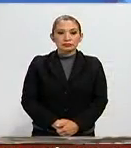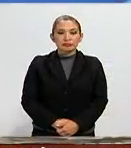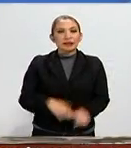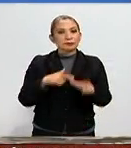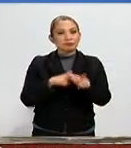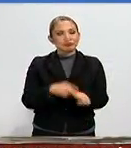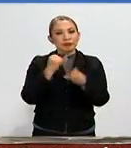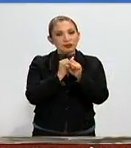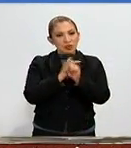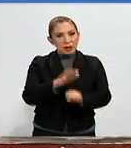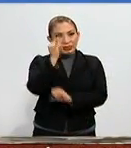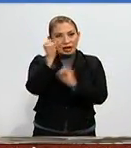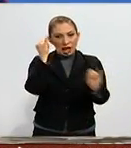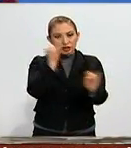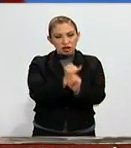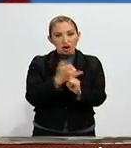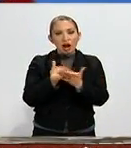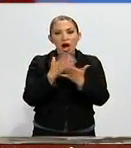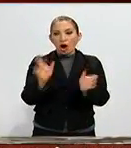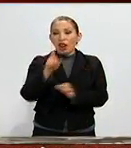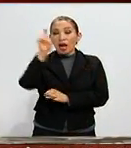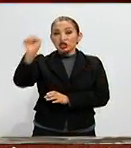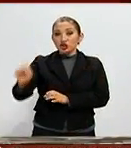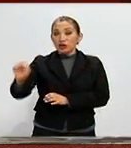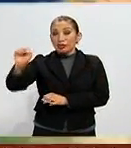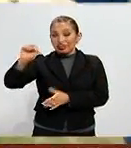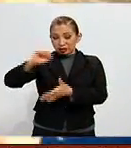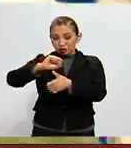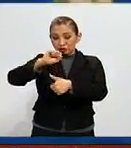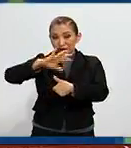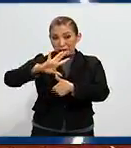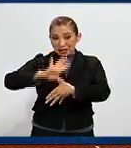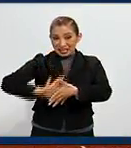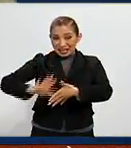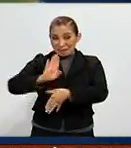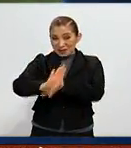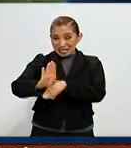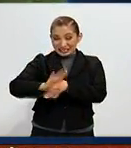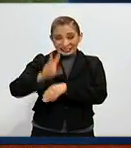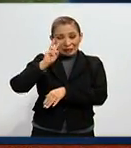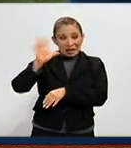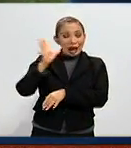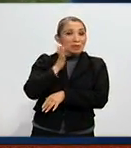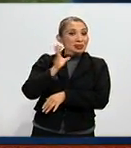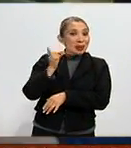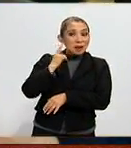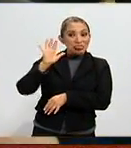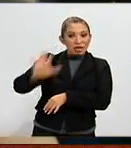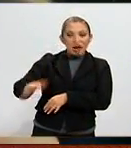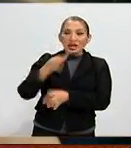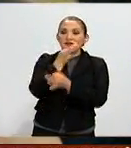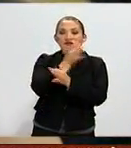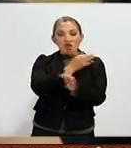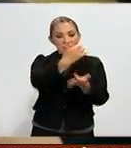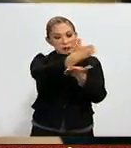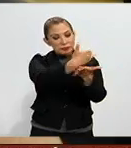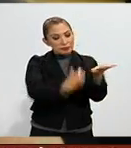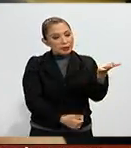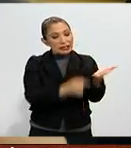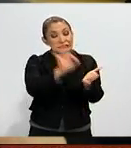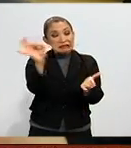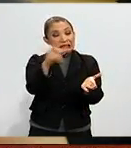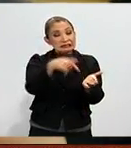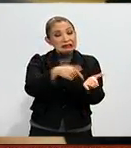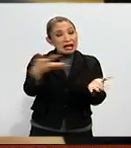Seguimos con la información internacional, nos vamos hasta Sudamérica y es que allá en Brasil se presentó en la Cámara de Diputados el informe que